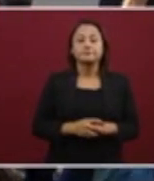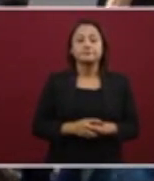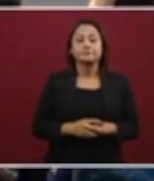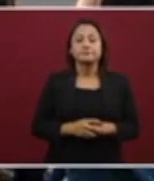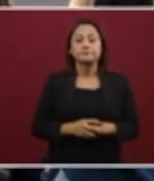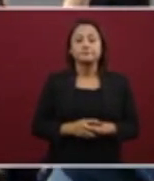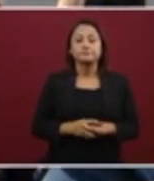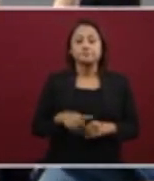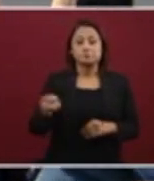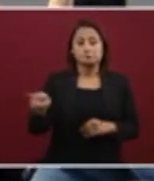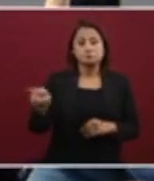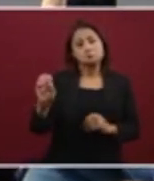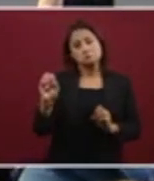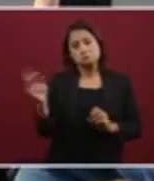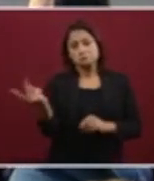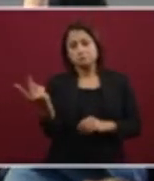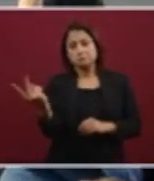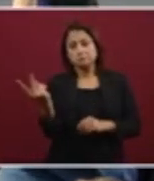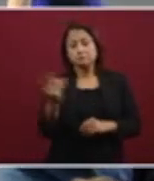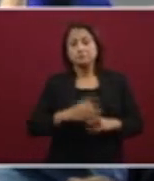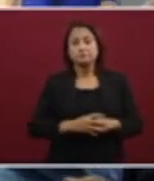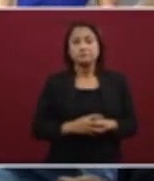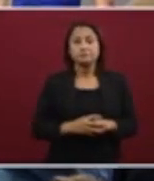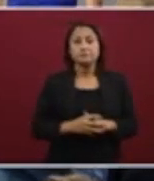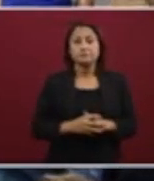¿Tú, los dos?